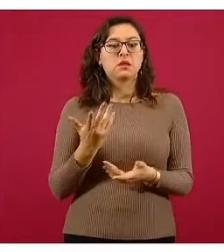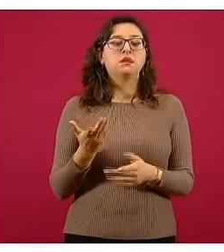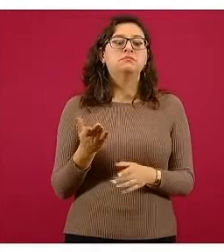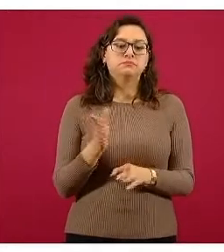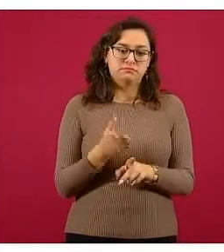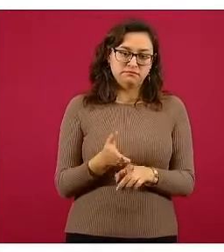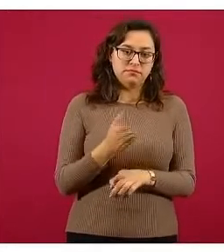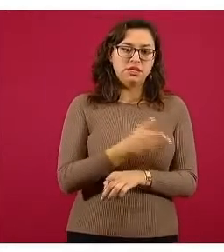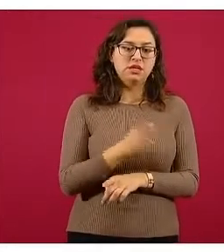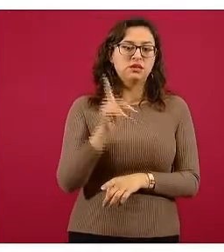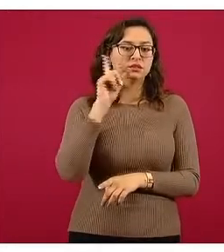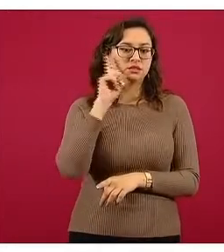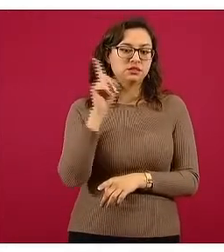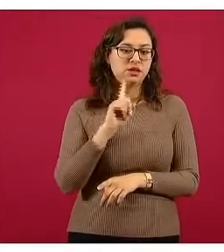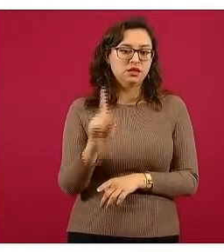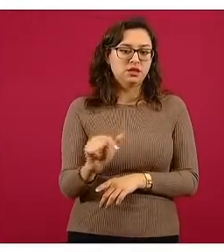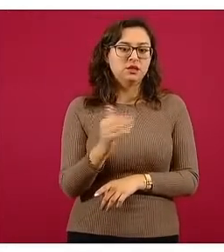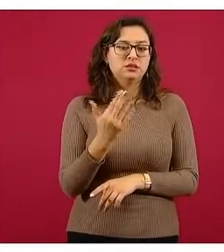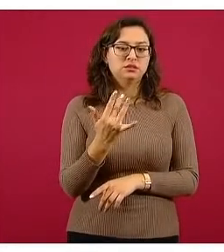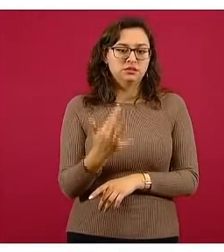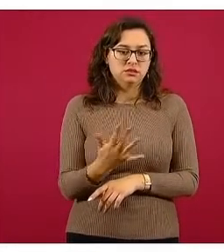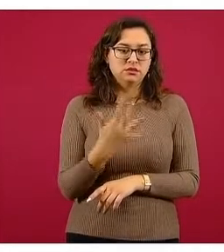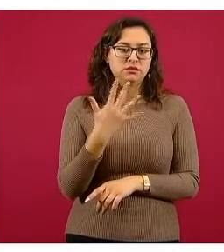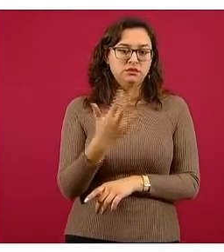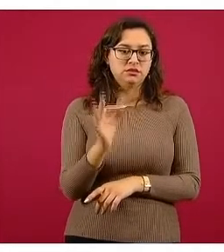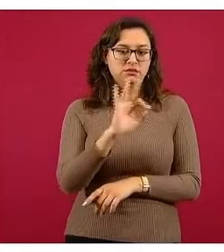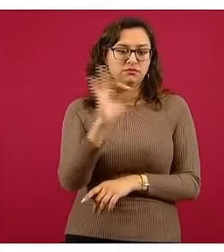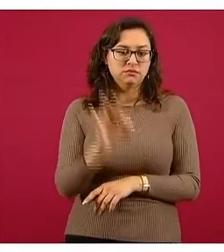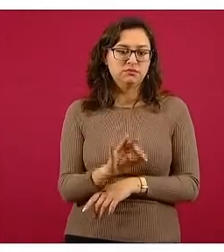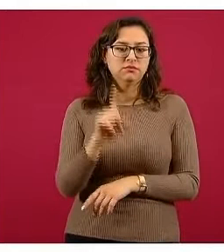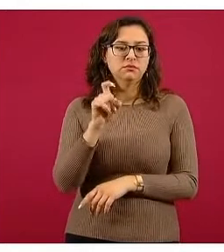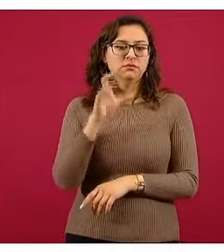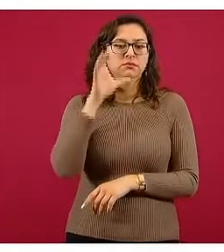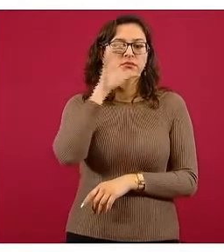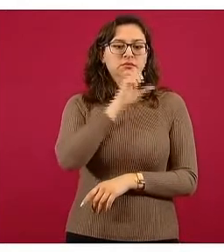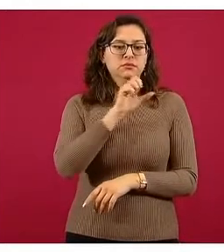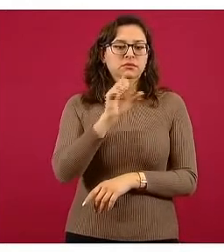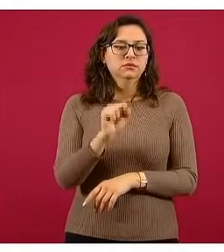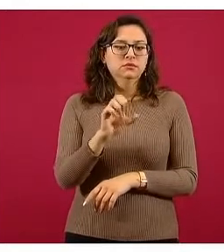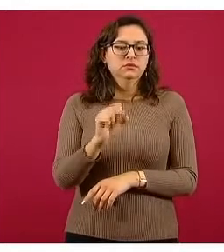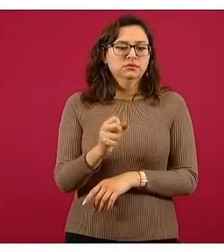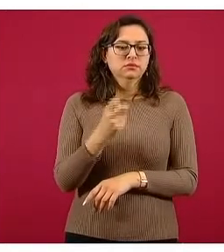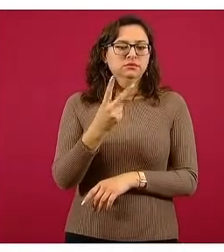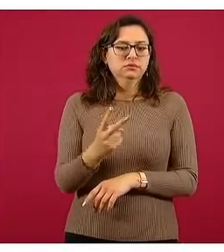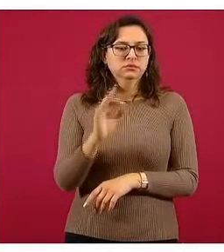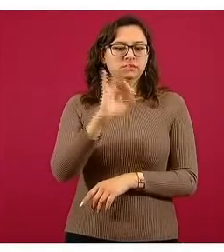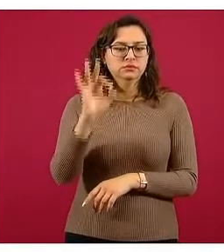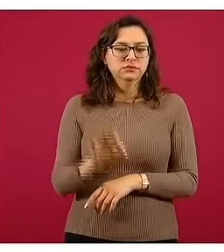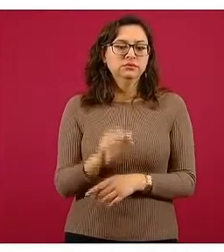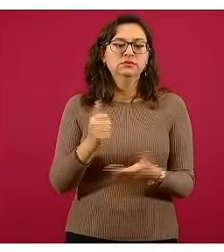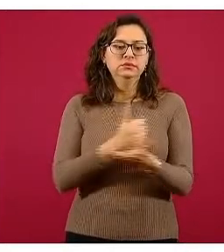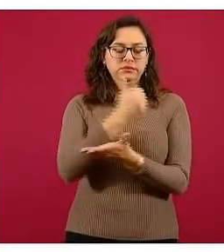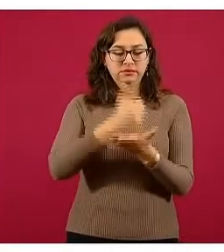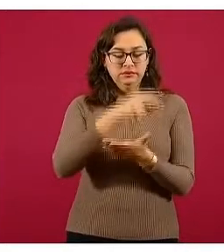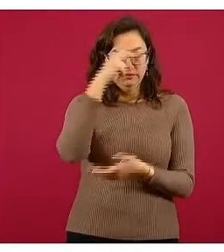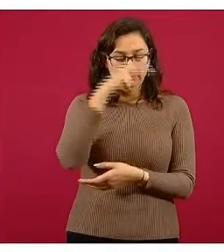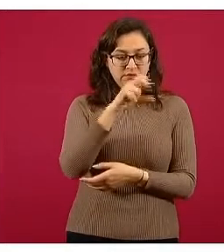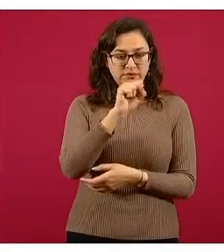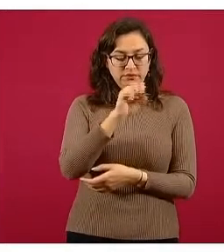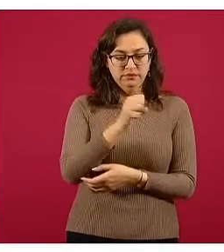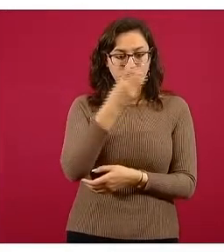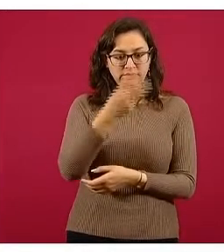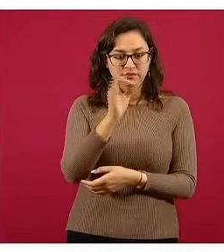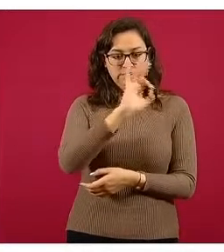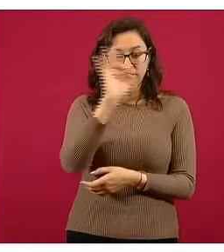a Baja California con un 57, Aguascalientes 62 y la Ciudad de México con 63, y en este grupo tampoco